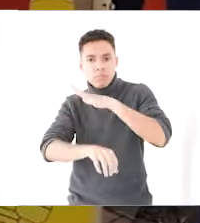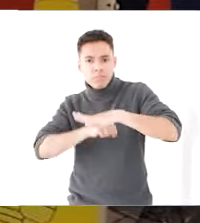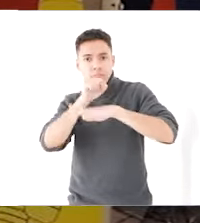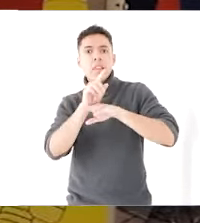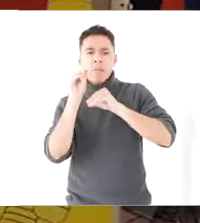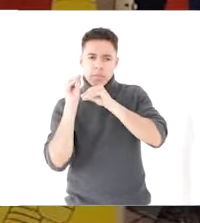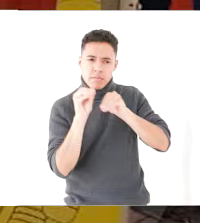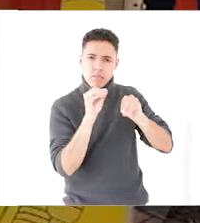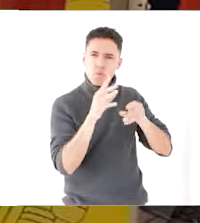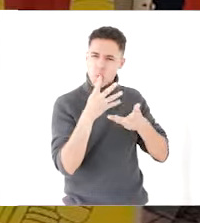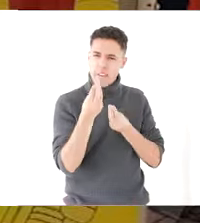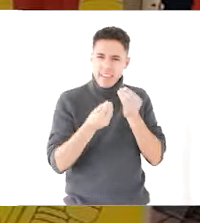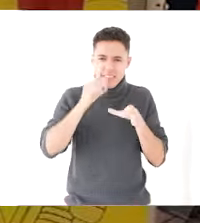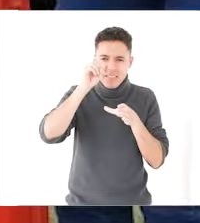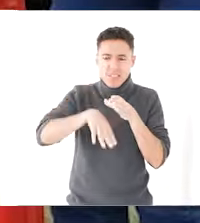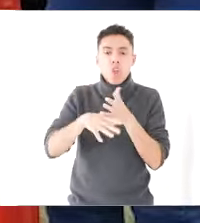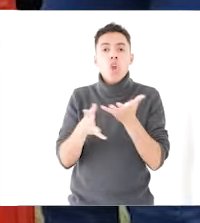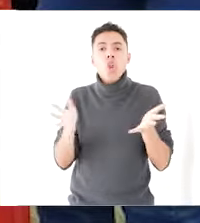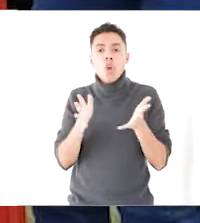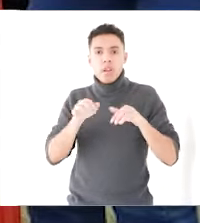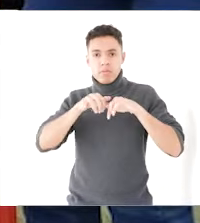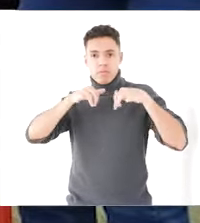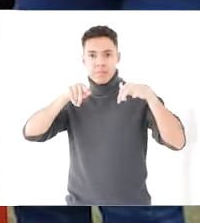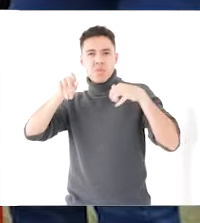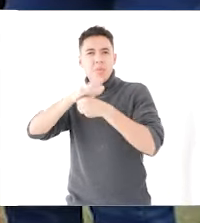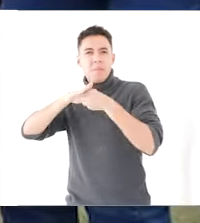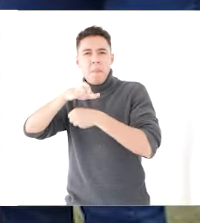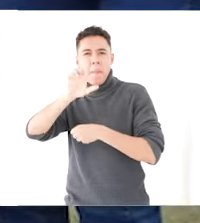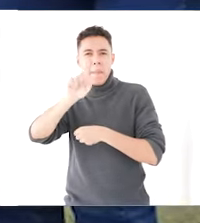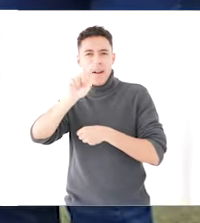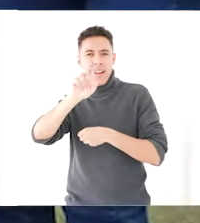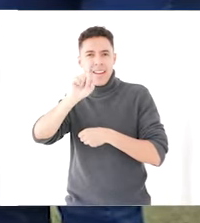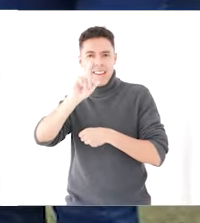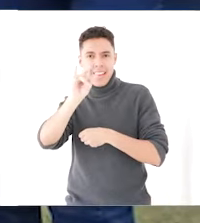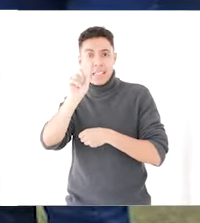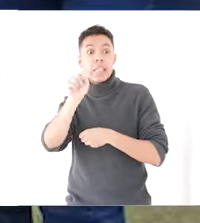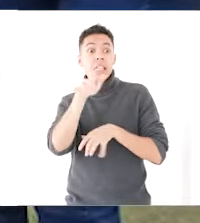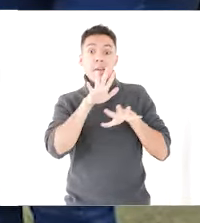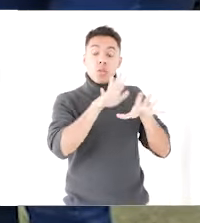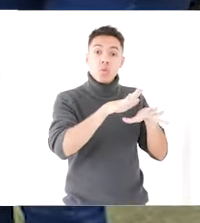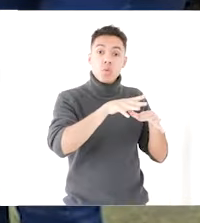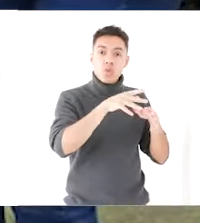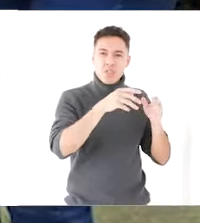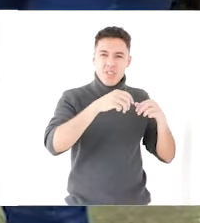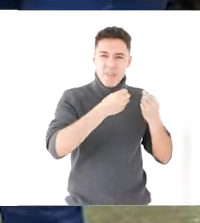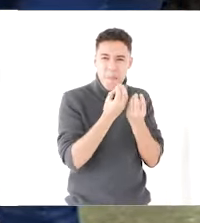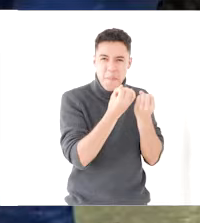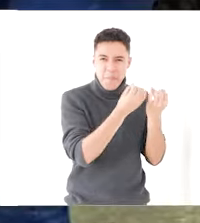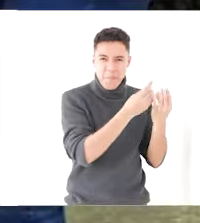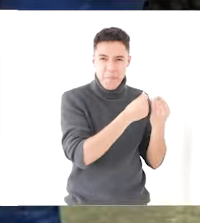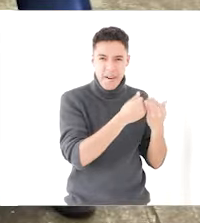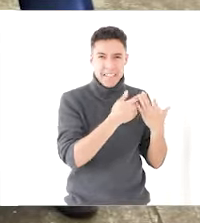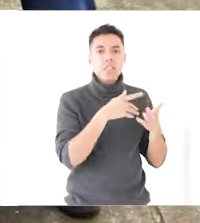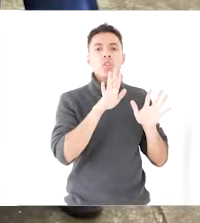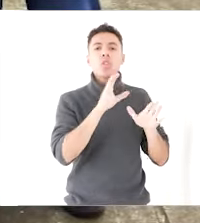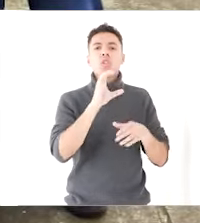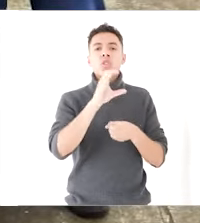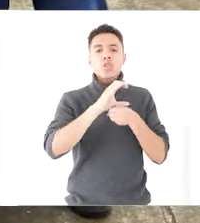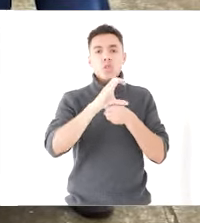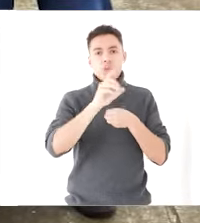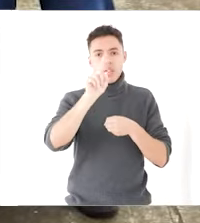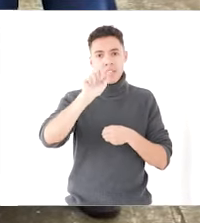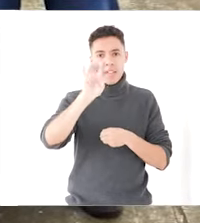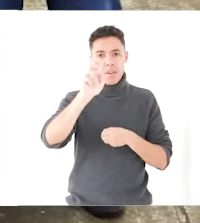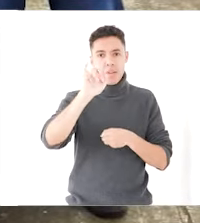Ecoindustria, realizaremos una gran jornada de recolección y aprendizaje sobre manejo de residuos en el Polideportivo de Planadas y en la zona verde